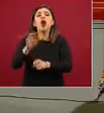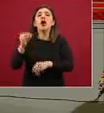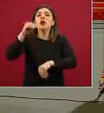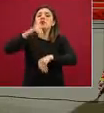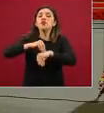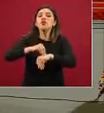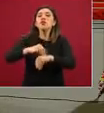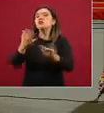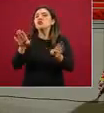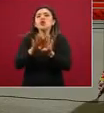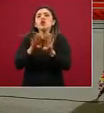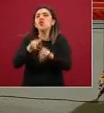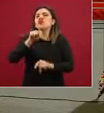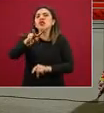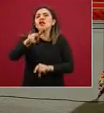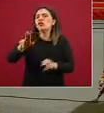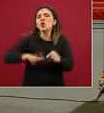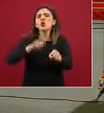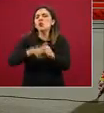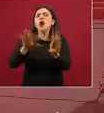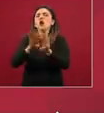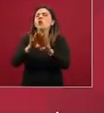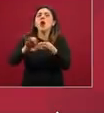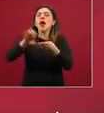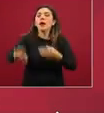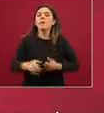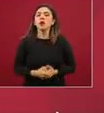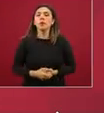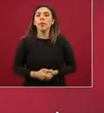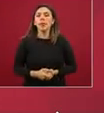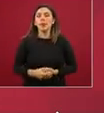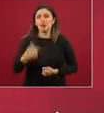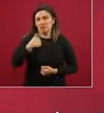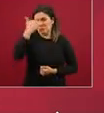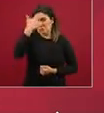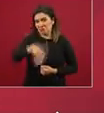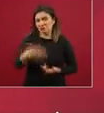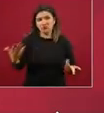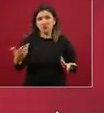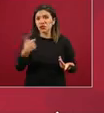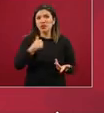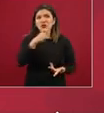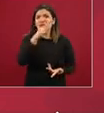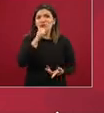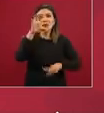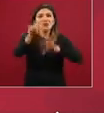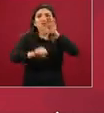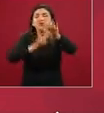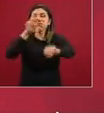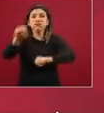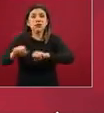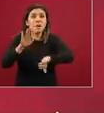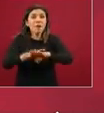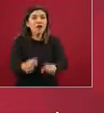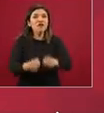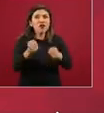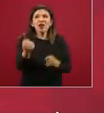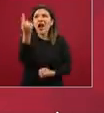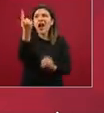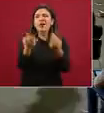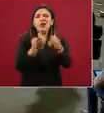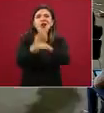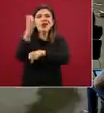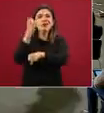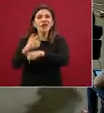registros que tiene cualquier televisora. Pongo el ejemplo, como sabíamos que no estábamos llegando con fuerza a algunas entidades,